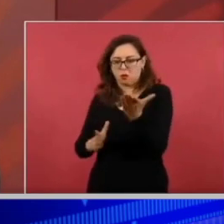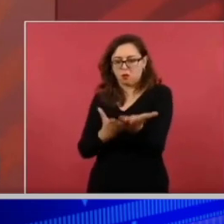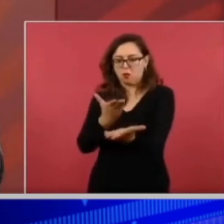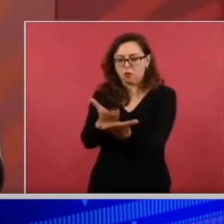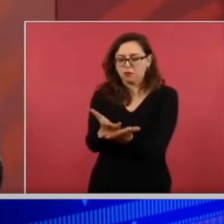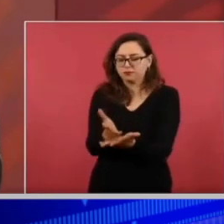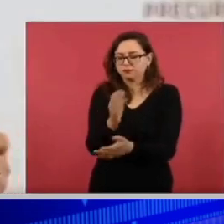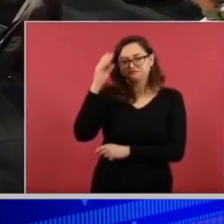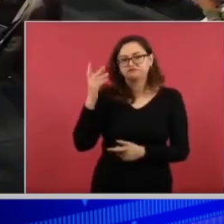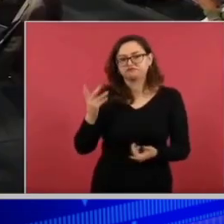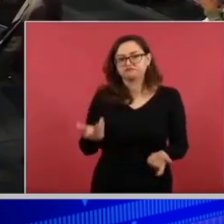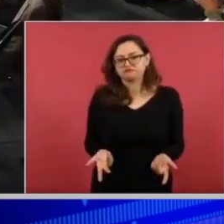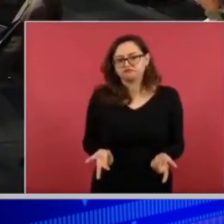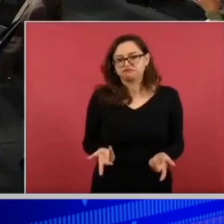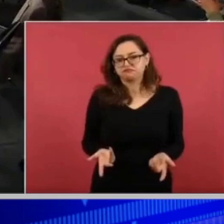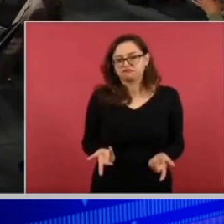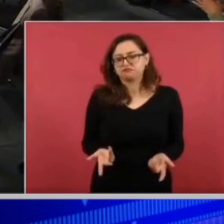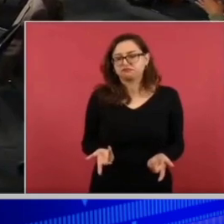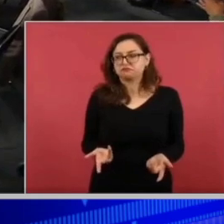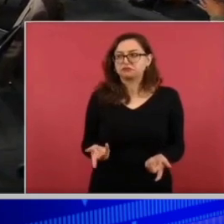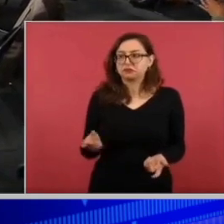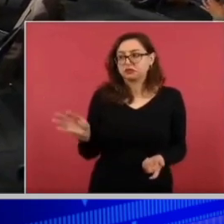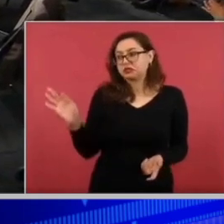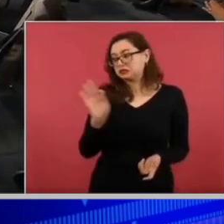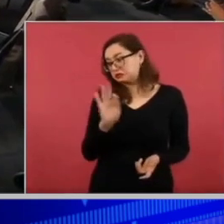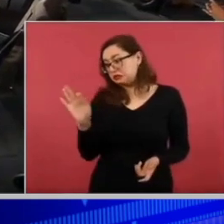ahí decentes